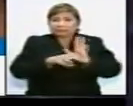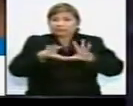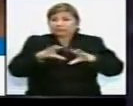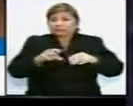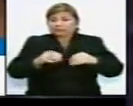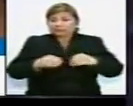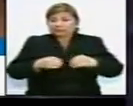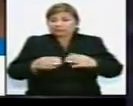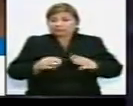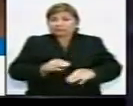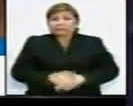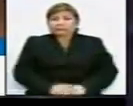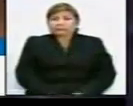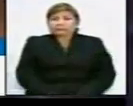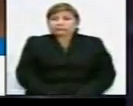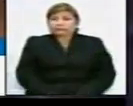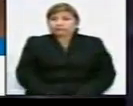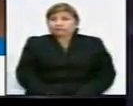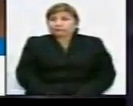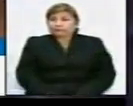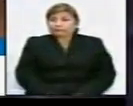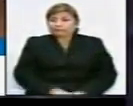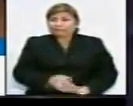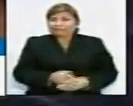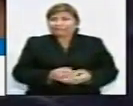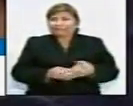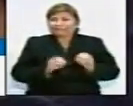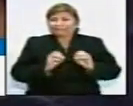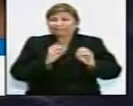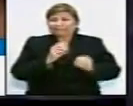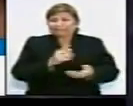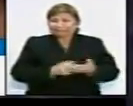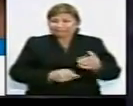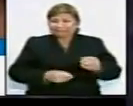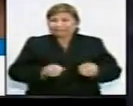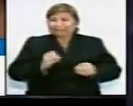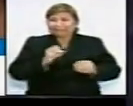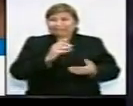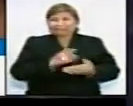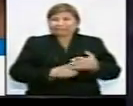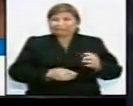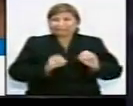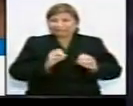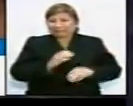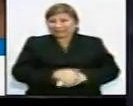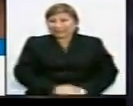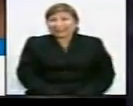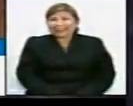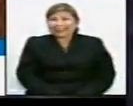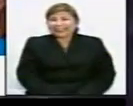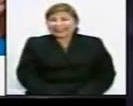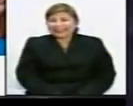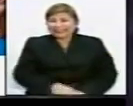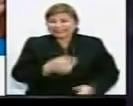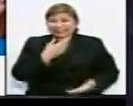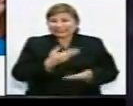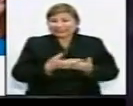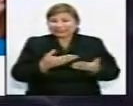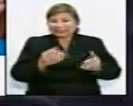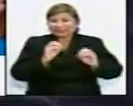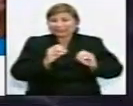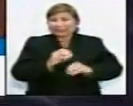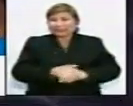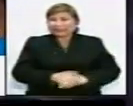aprobadas por este Congreso. Hay ciertamente algunos aspectos que todavía tienen que ser regulados de manera